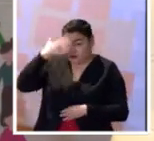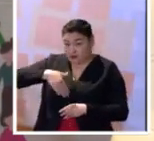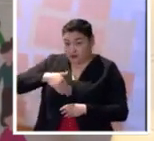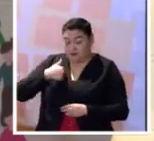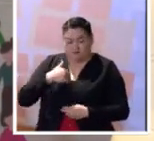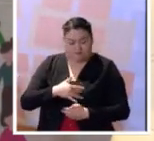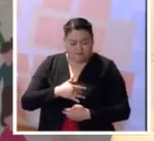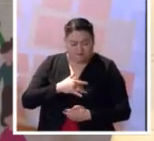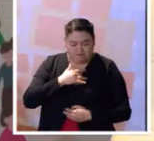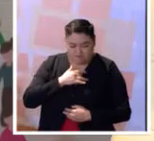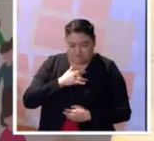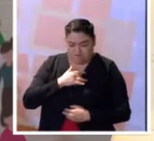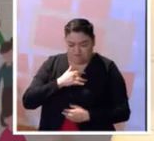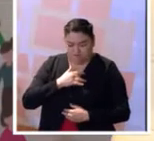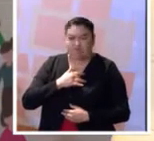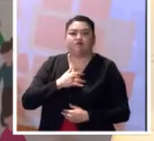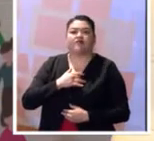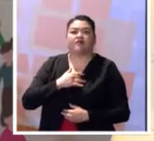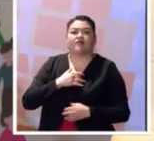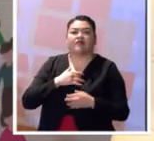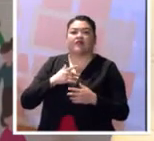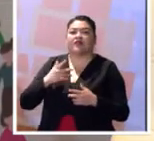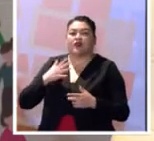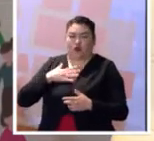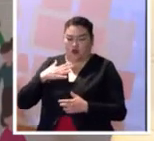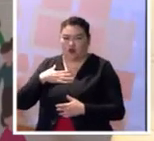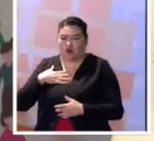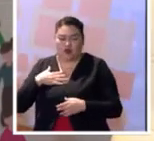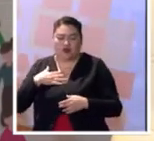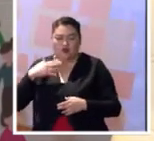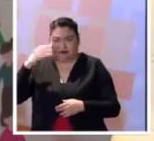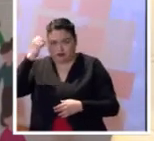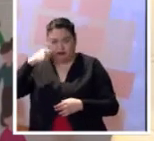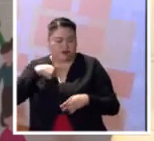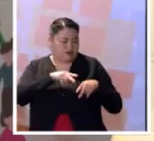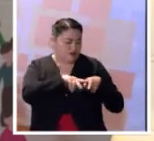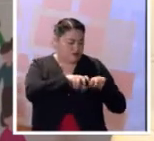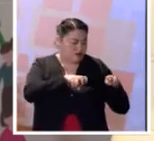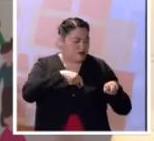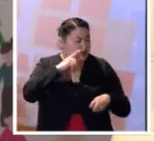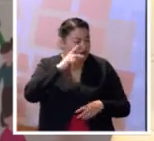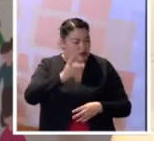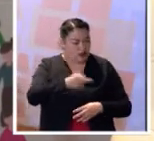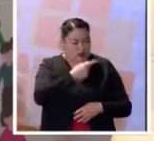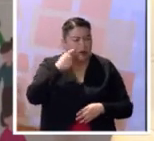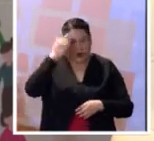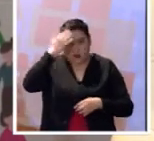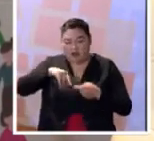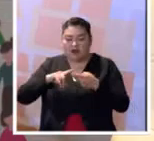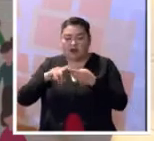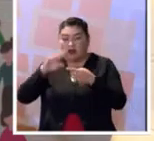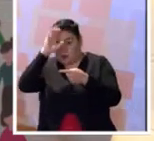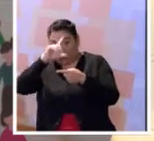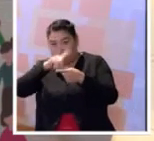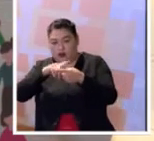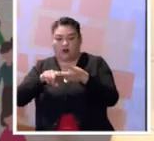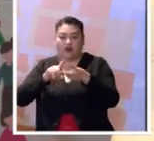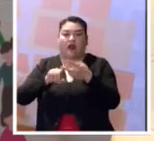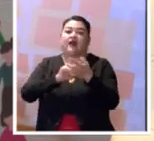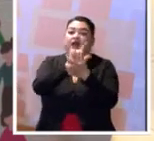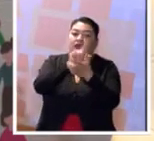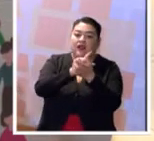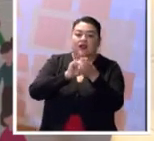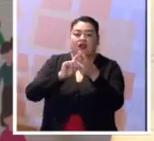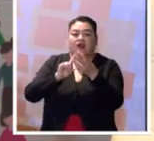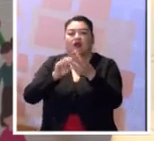de las y el panelista, ¿cuáles son los desafíos, legales, culturales, de